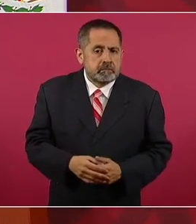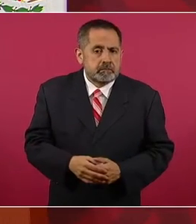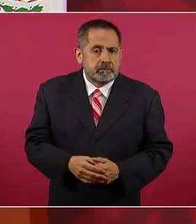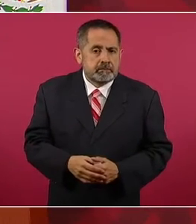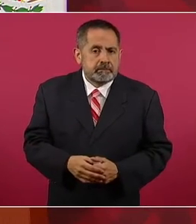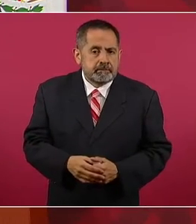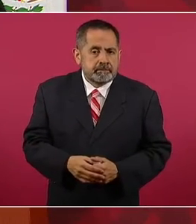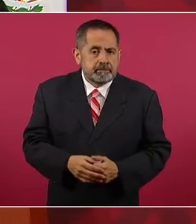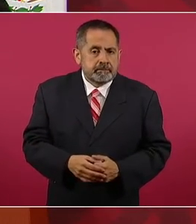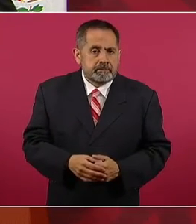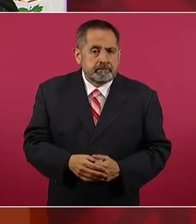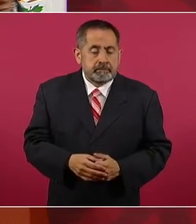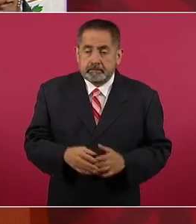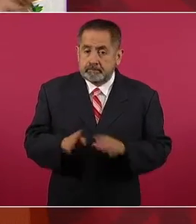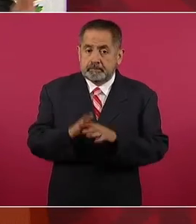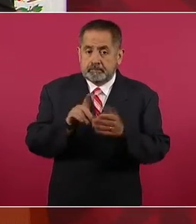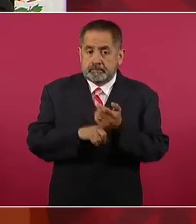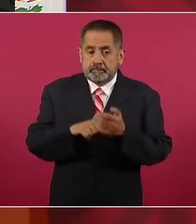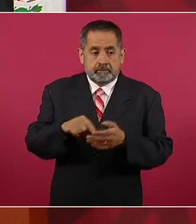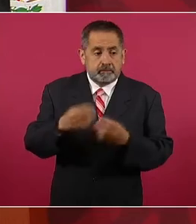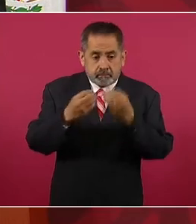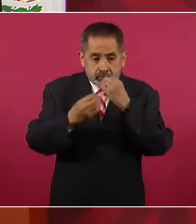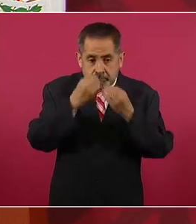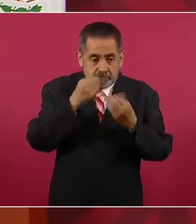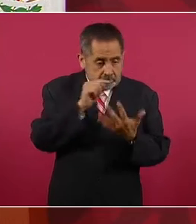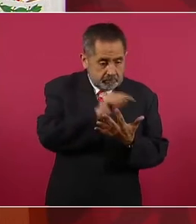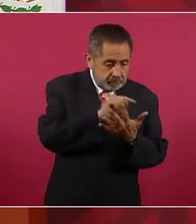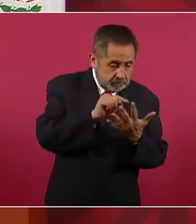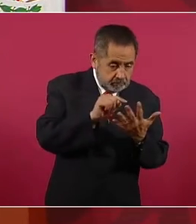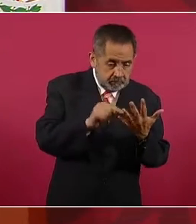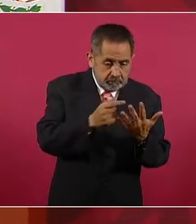Y el aumento en el precio de los alimentos